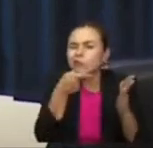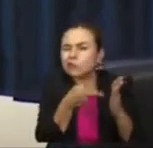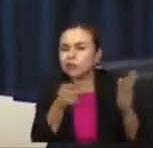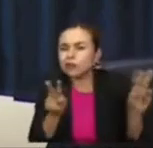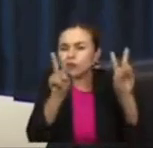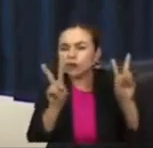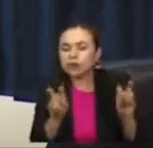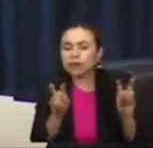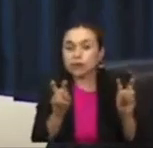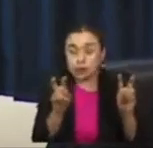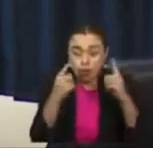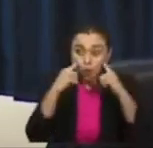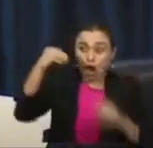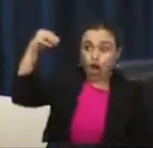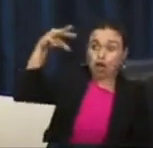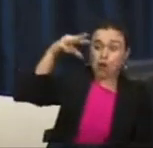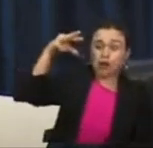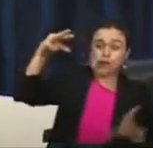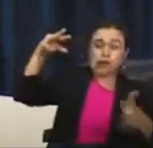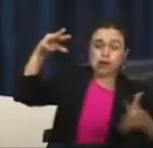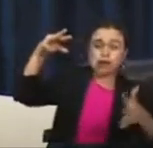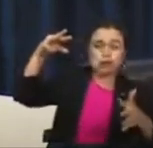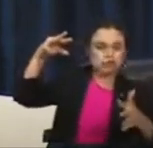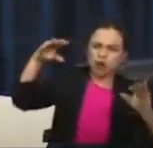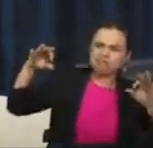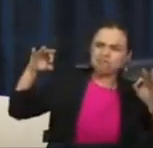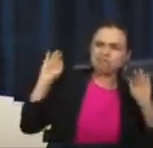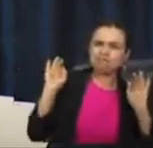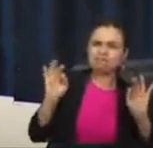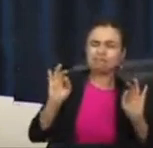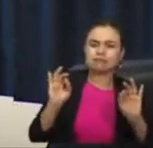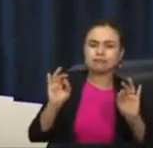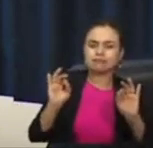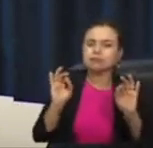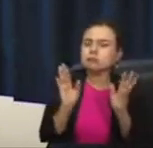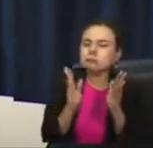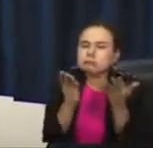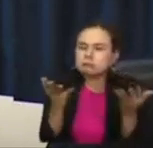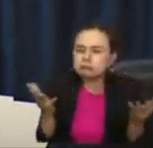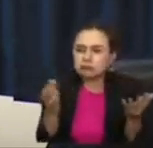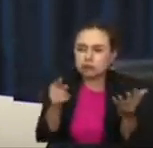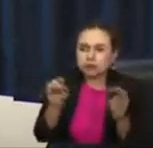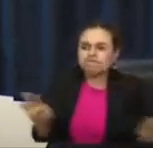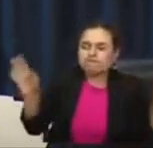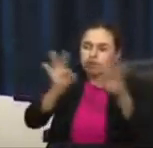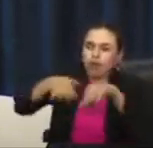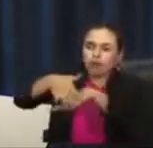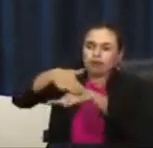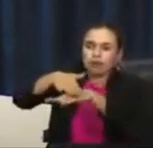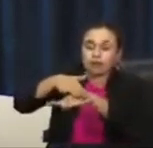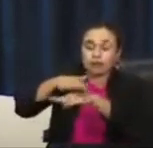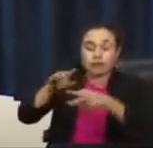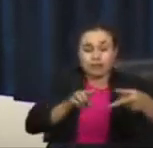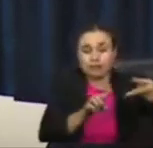relacionado con la calidad del servicio, pero no a reformas estructurales que hoy permiten